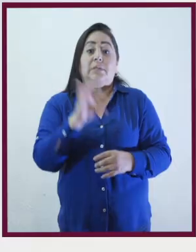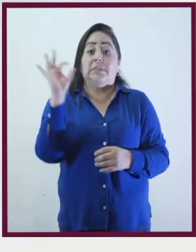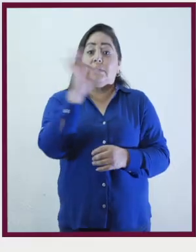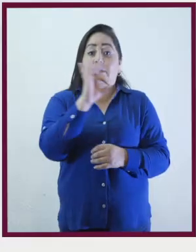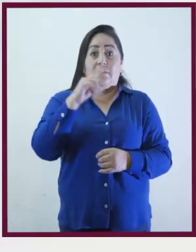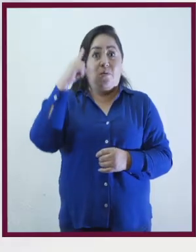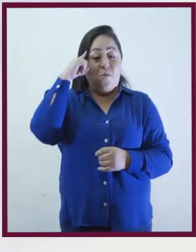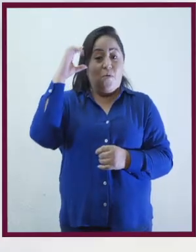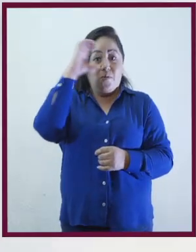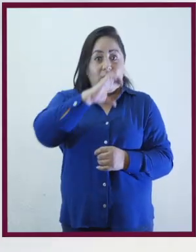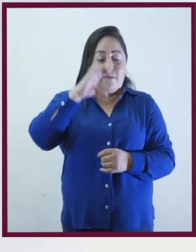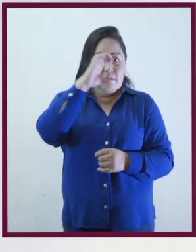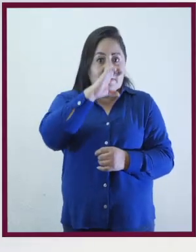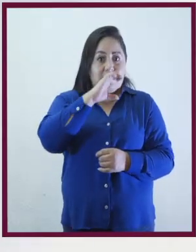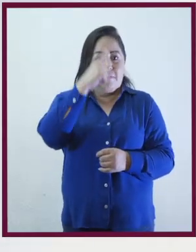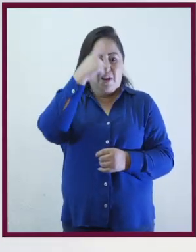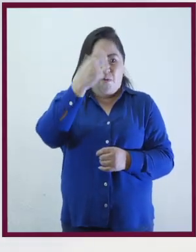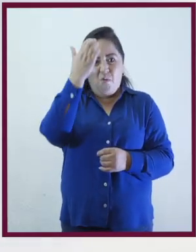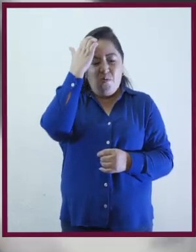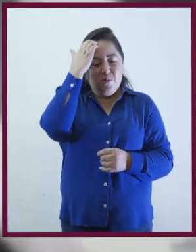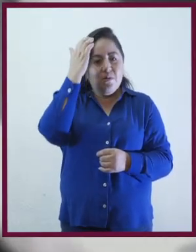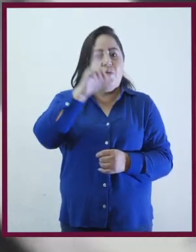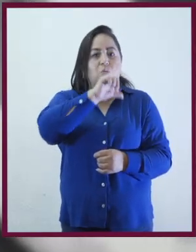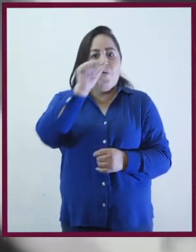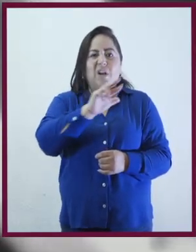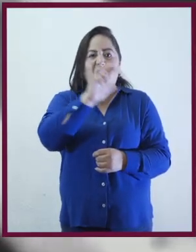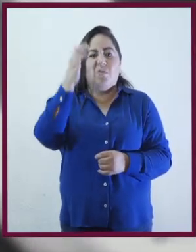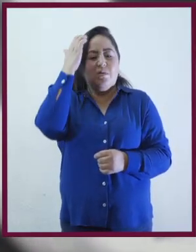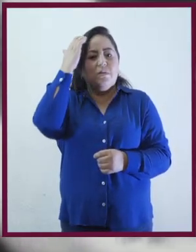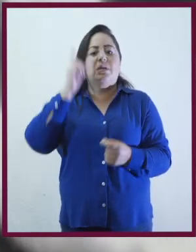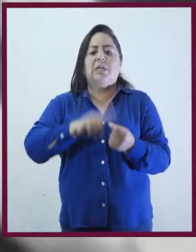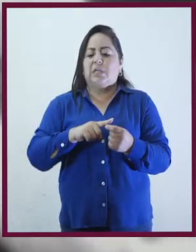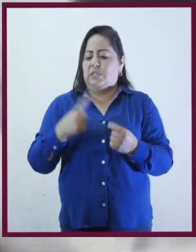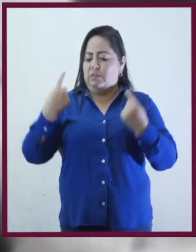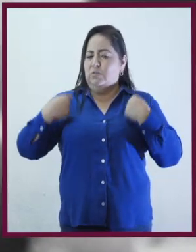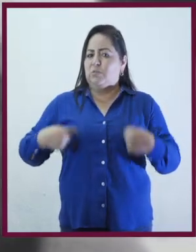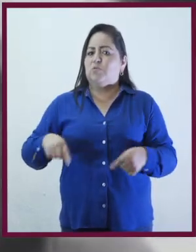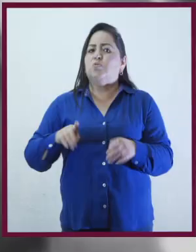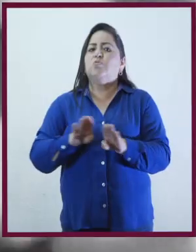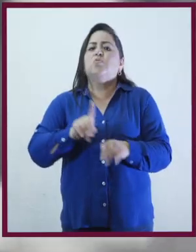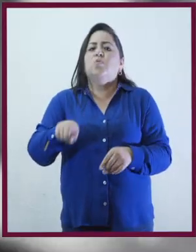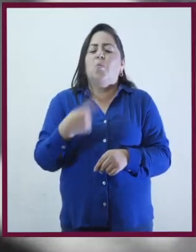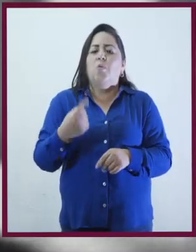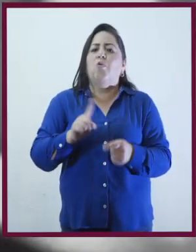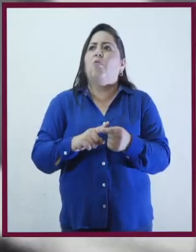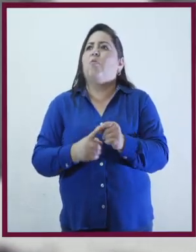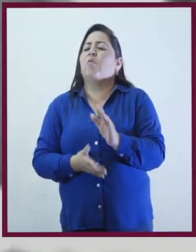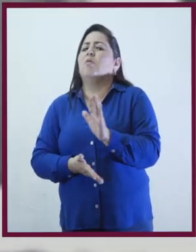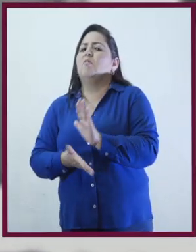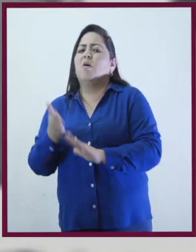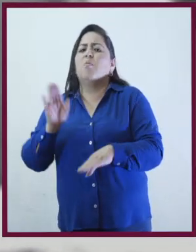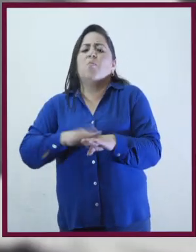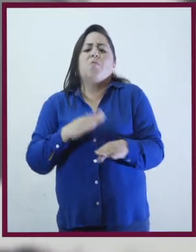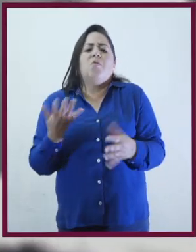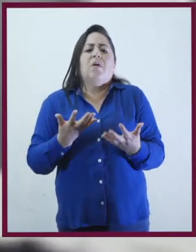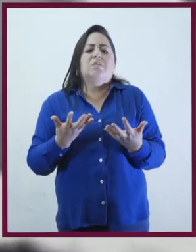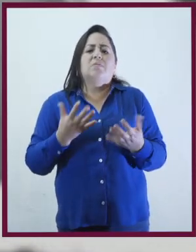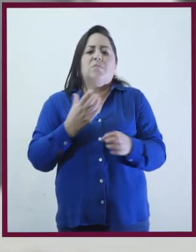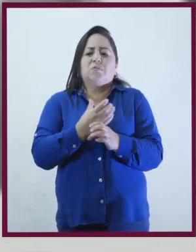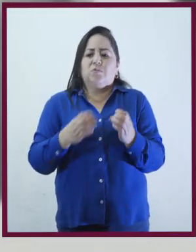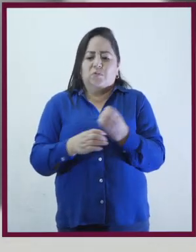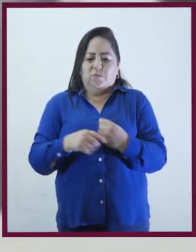la conciencia es la facultad de conocer y reconocer quiénes somos, a dónde vamos, por qué hacemos lo que hacemos